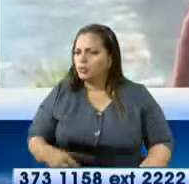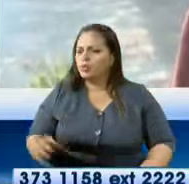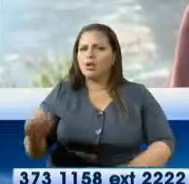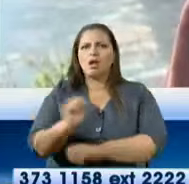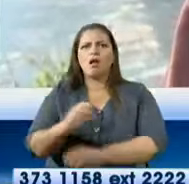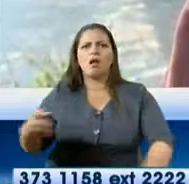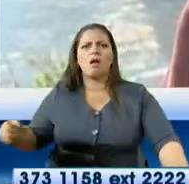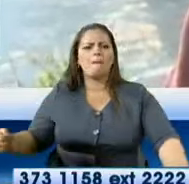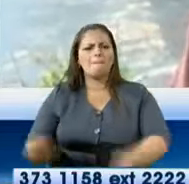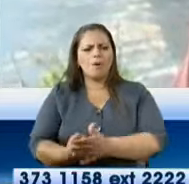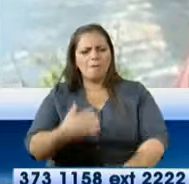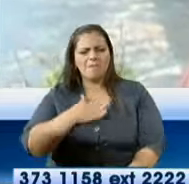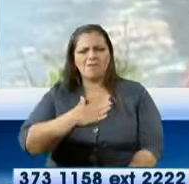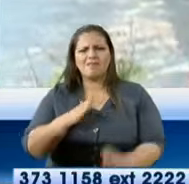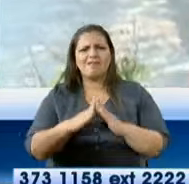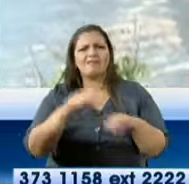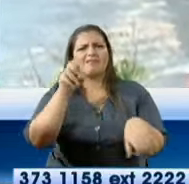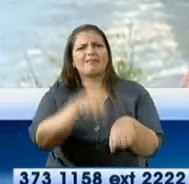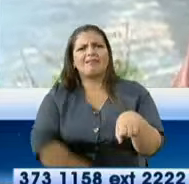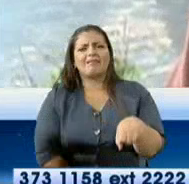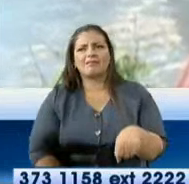casa. Y de ahí